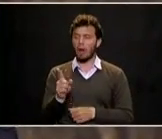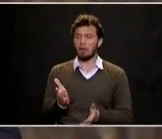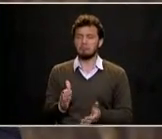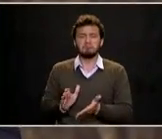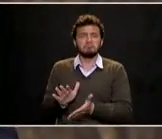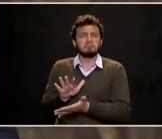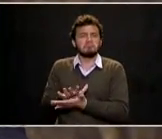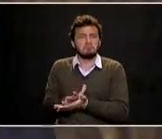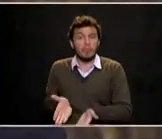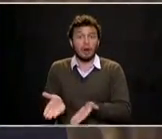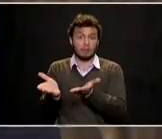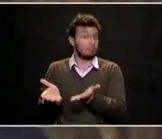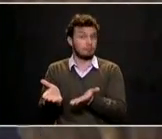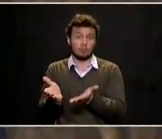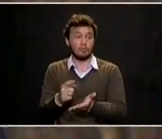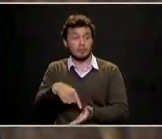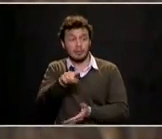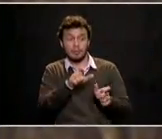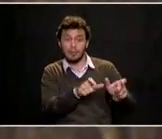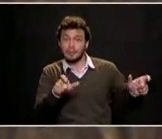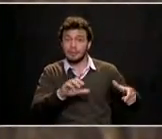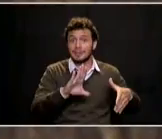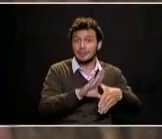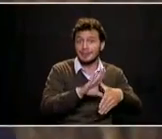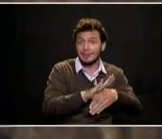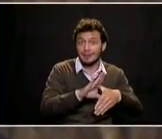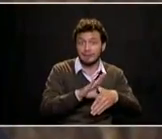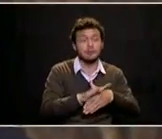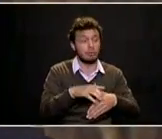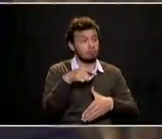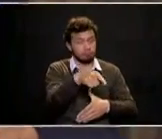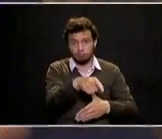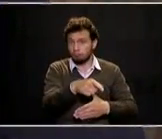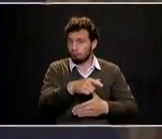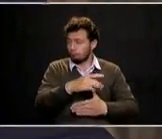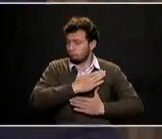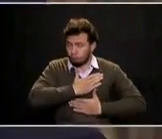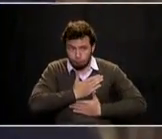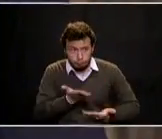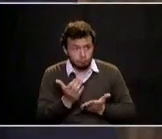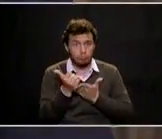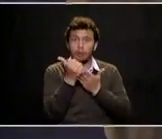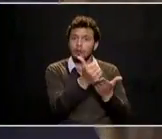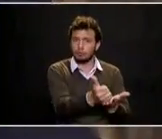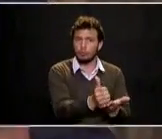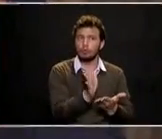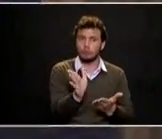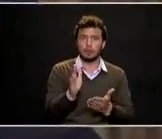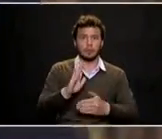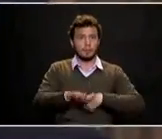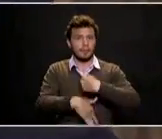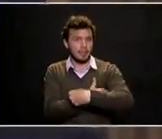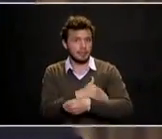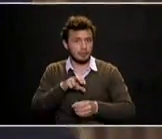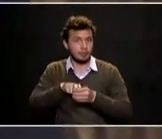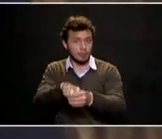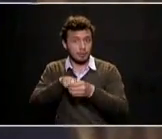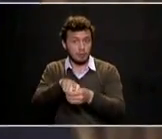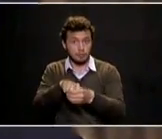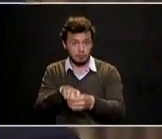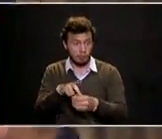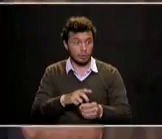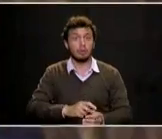los taxistas, nosotros somos solidarios con las personas que hoy están reglamentadas por el Ministerio de Transporte y lo seguiremos